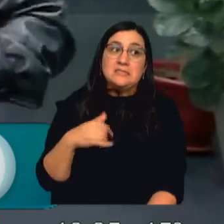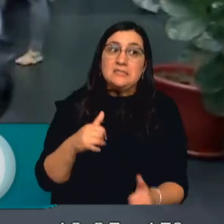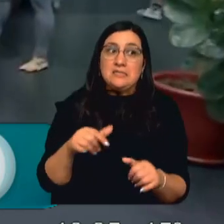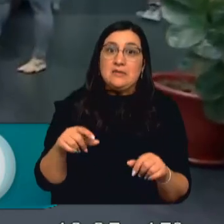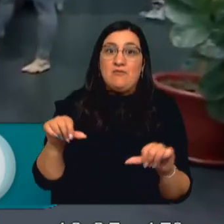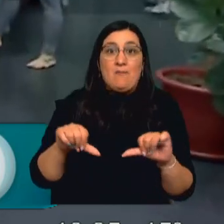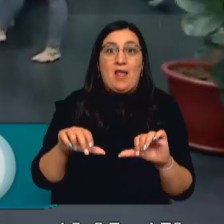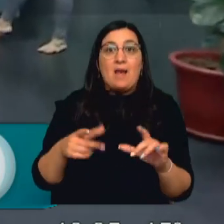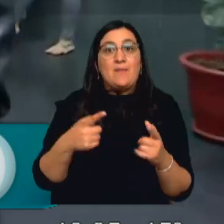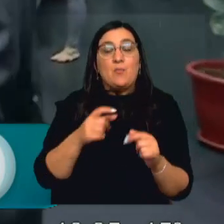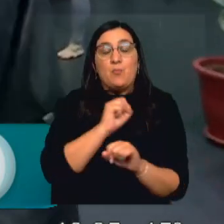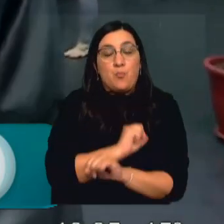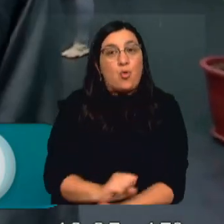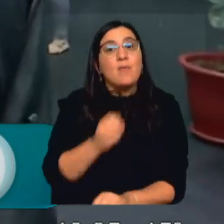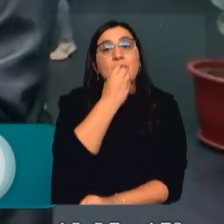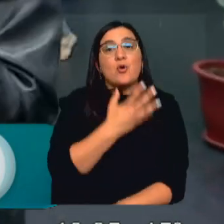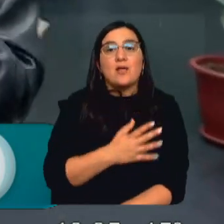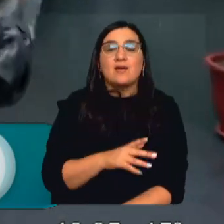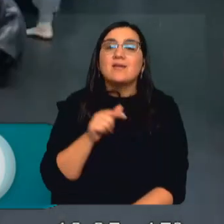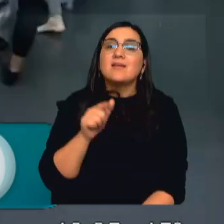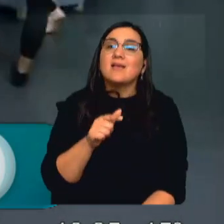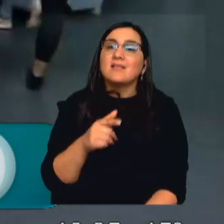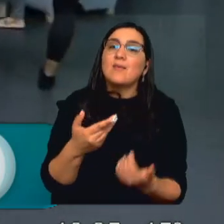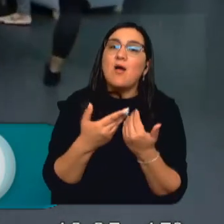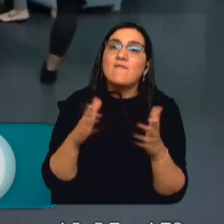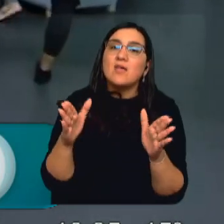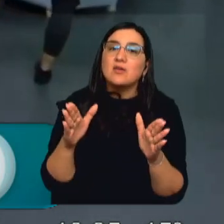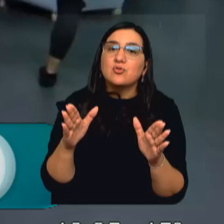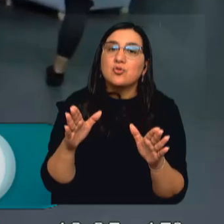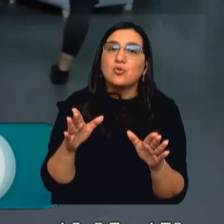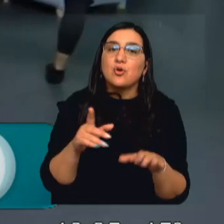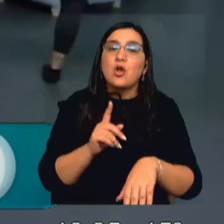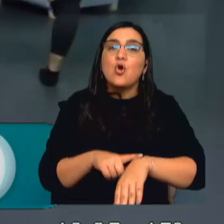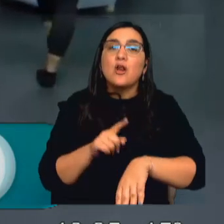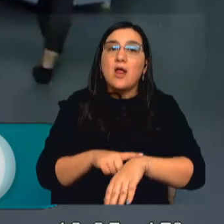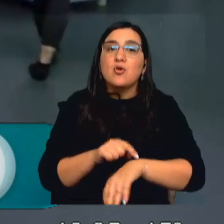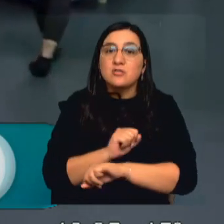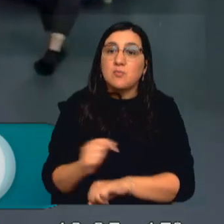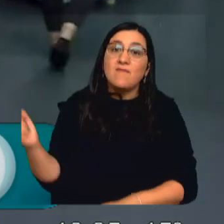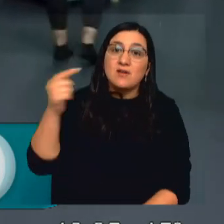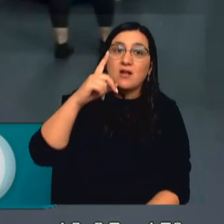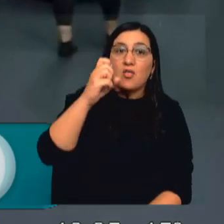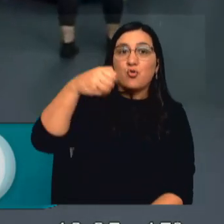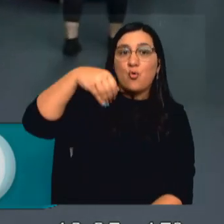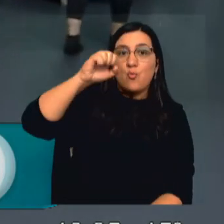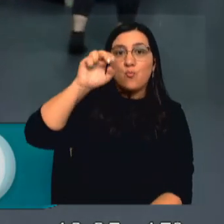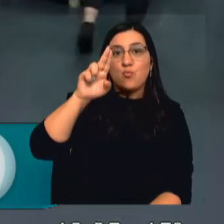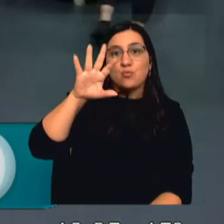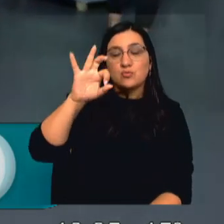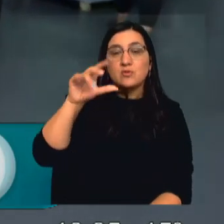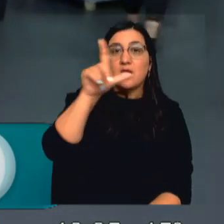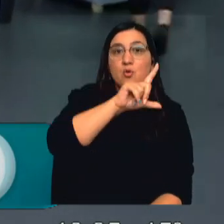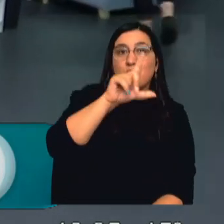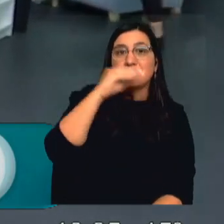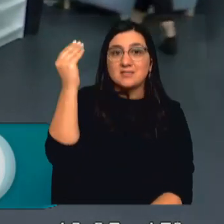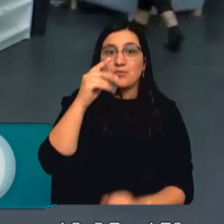bueno, podíamos mejorar. Bueno, y acá estamos abiertos, ¿cuál es el rango horario para venir al Domus? Estamos abiertos de lunes a sábados, y de 7 de